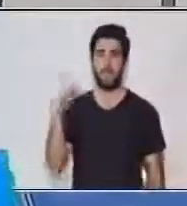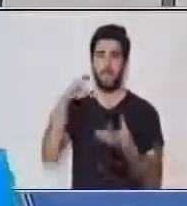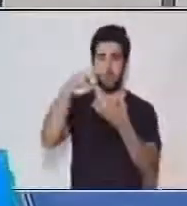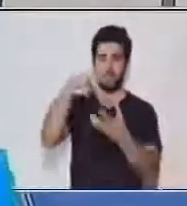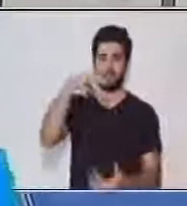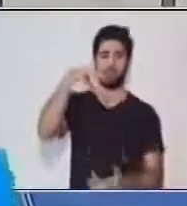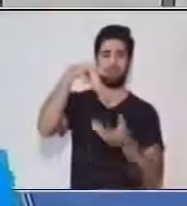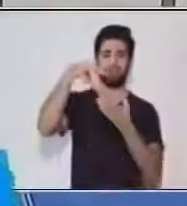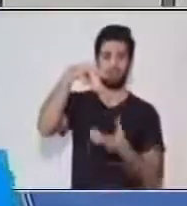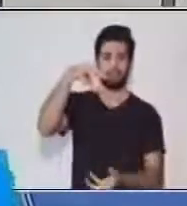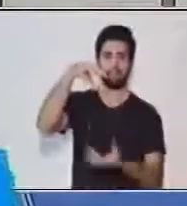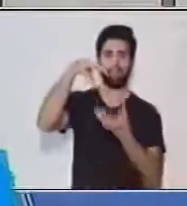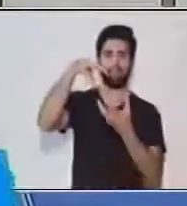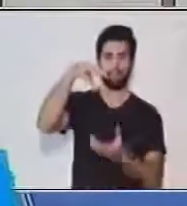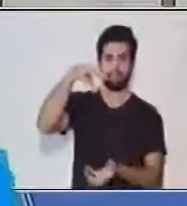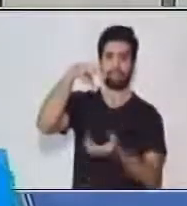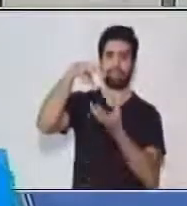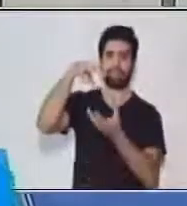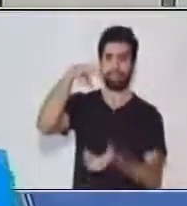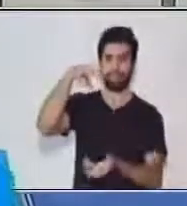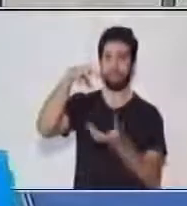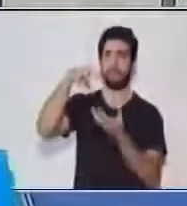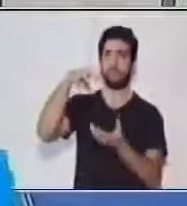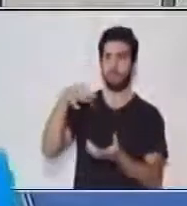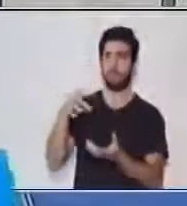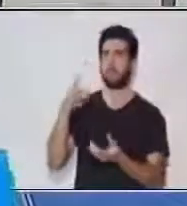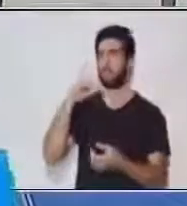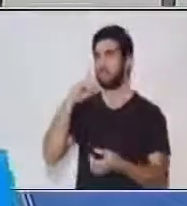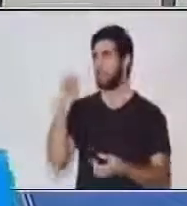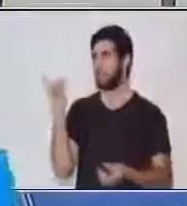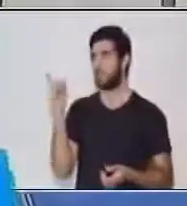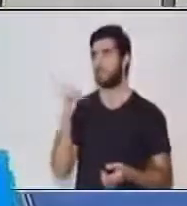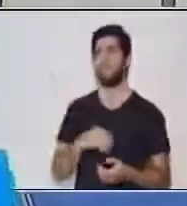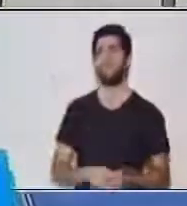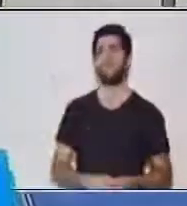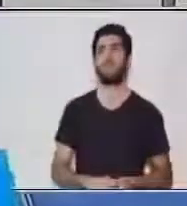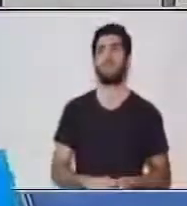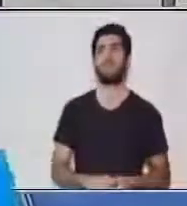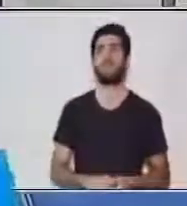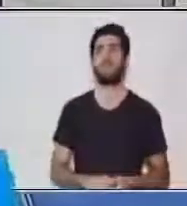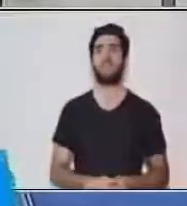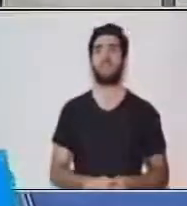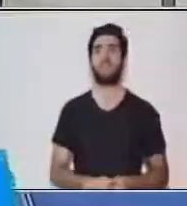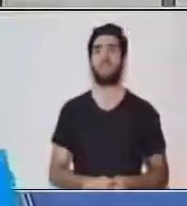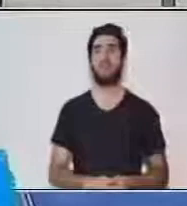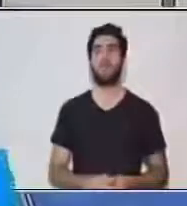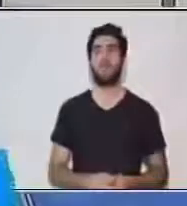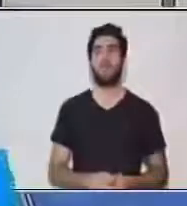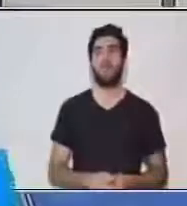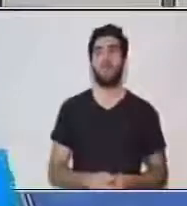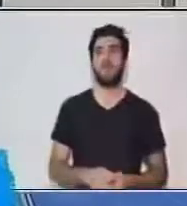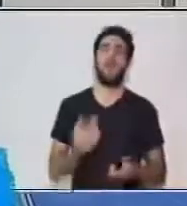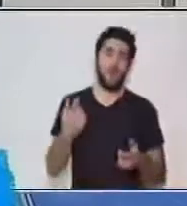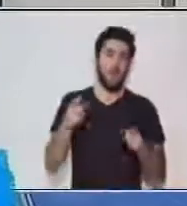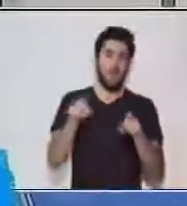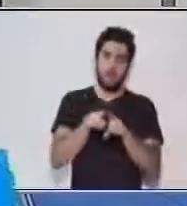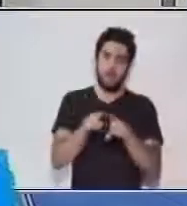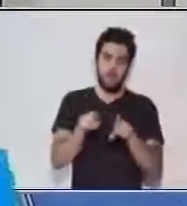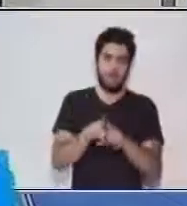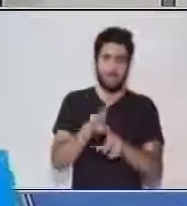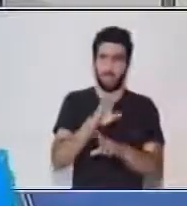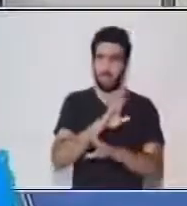se puede considerar un movimiento armónico simple, ¿verdad? Y vamos a tener los mismos